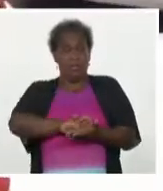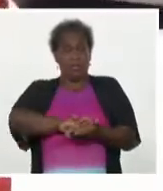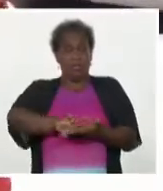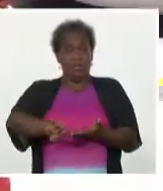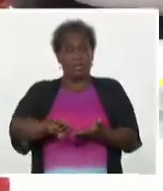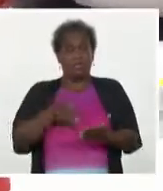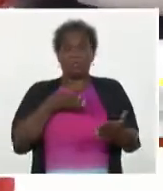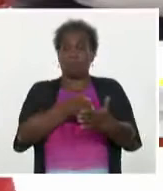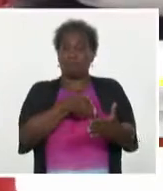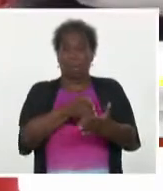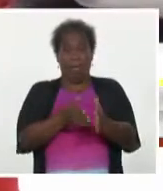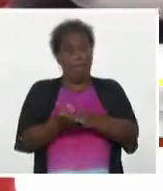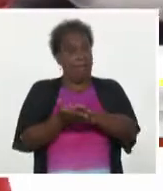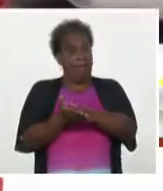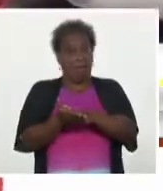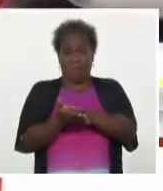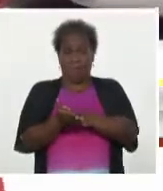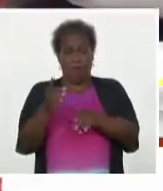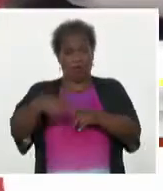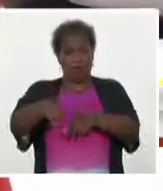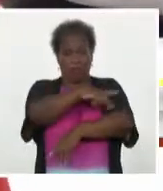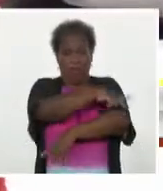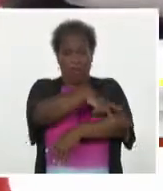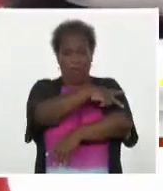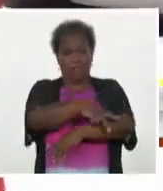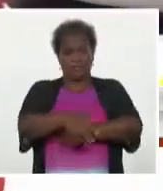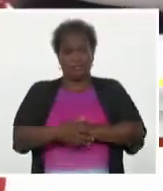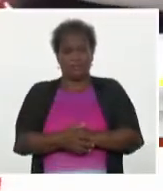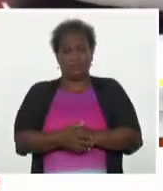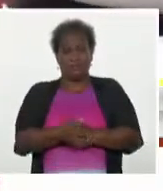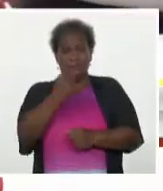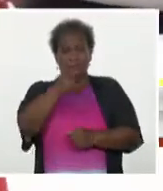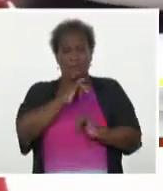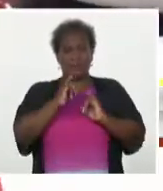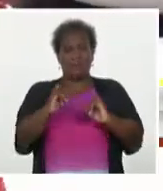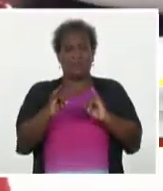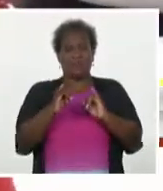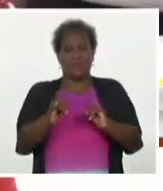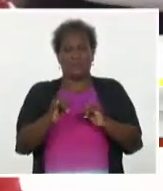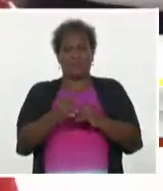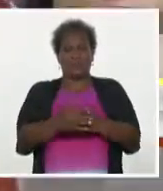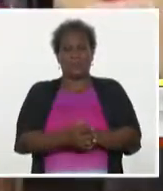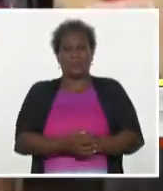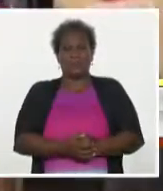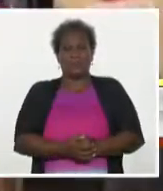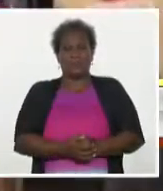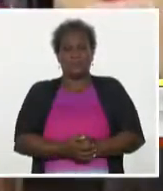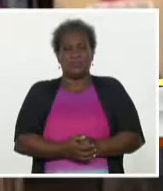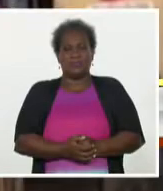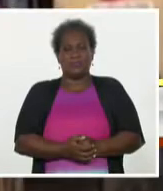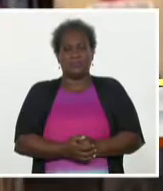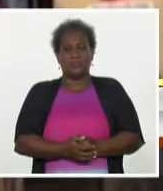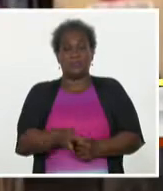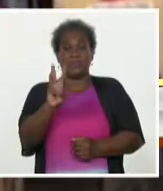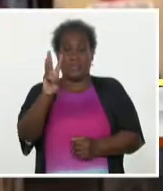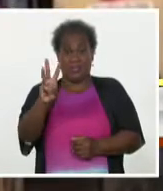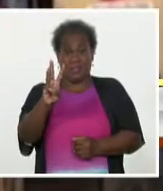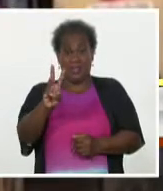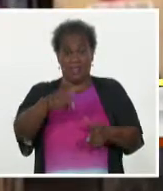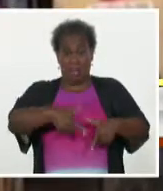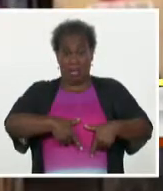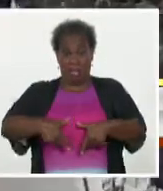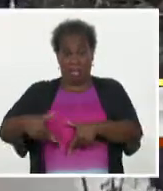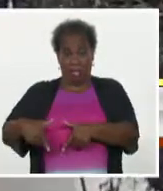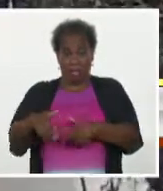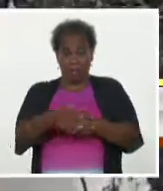injerencia externa en las mismas. Les dejo con este reportaje de Prensa Latina al respecto. Tres candidatos compiten